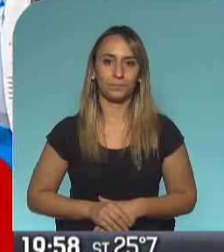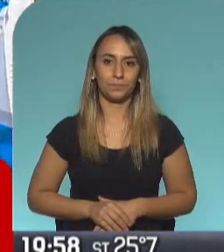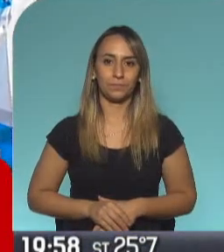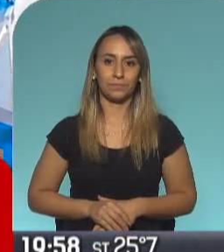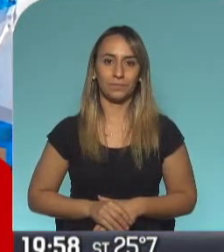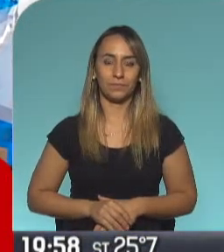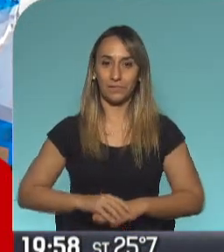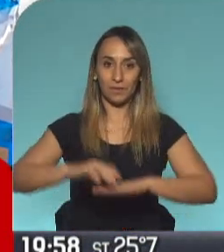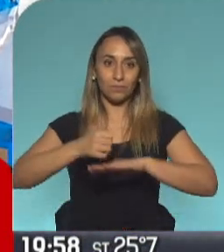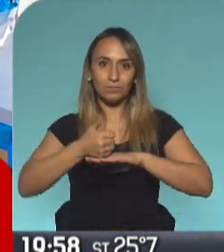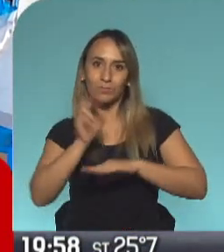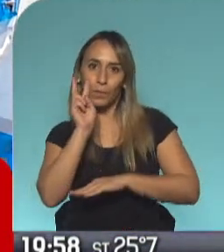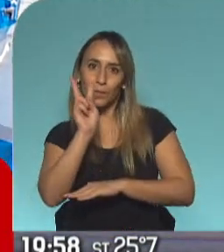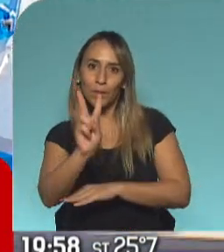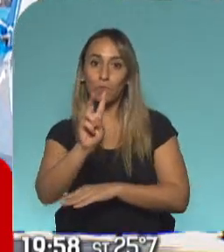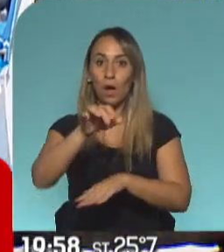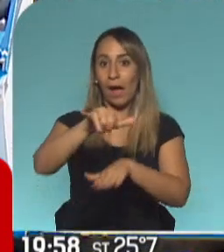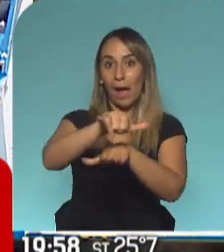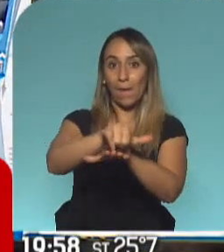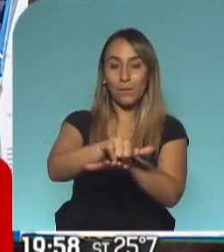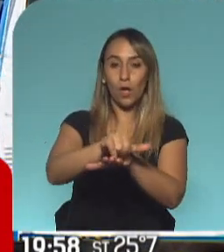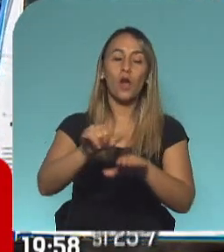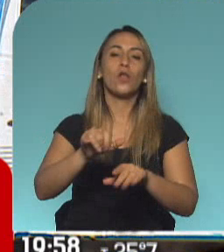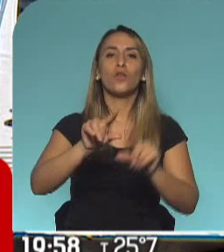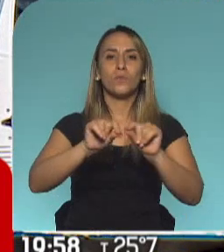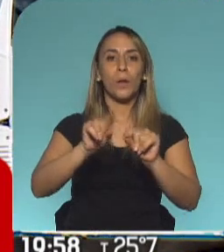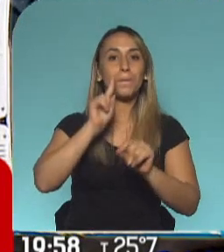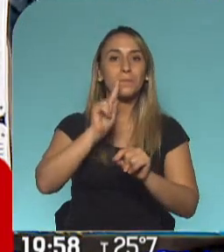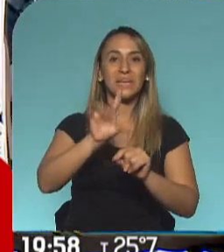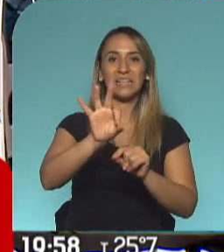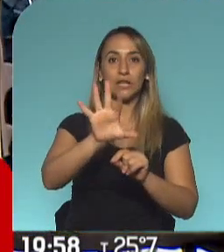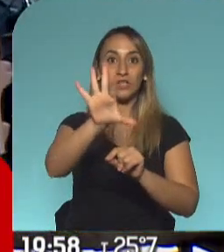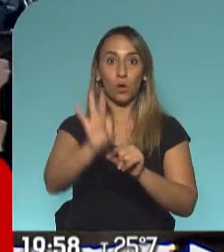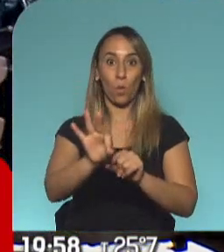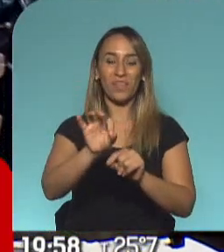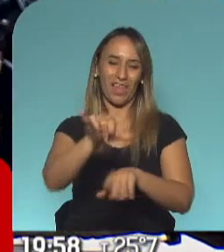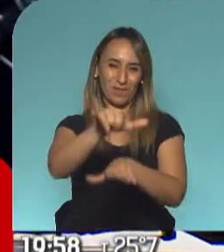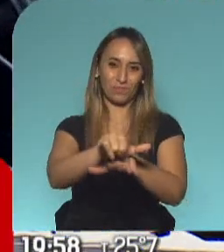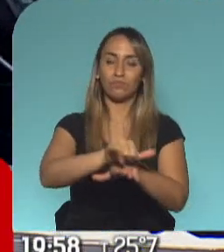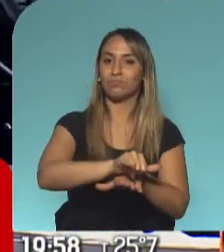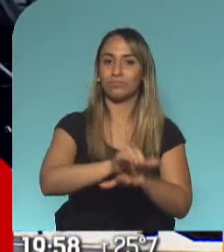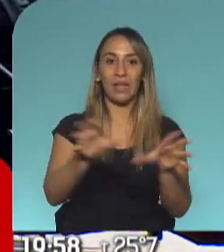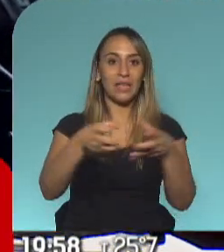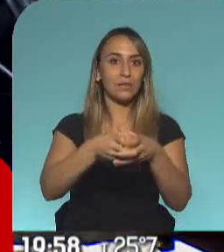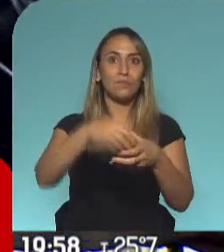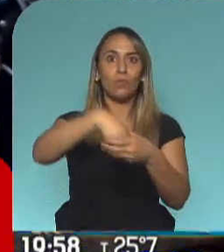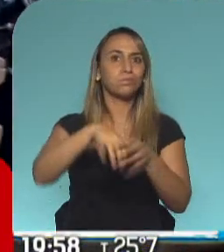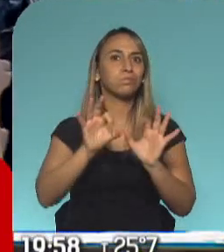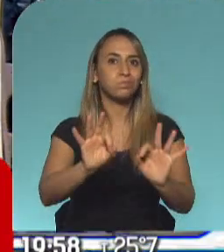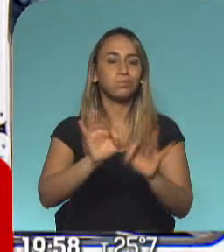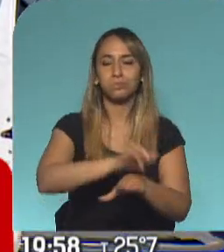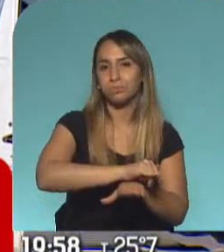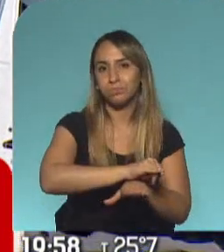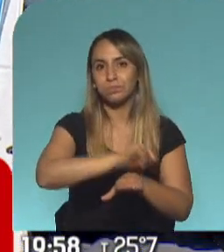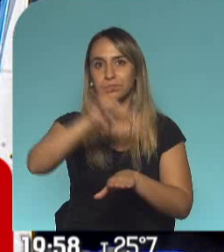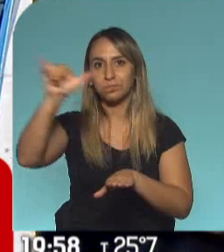Podemos ver ya el avión de Aerolíneas Argentinas, el vuelo 1050, que parte junto a toda la tripulación rumbo a Beijing, a China,